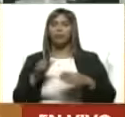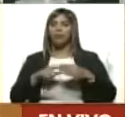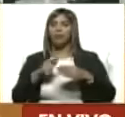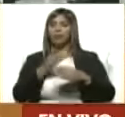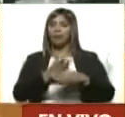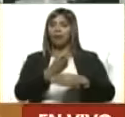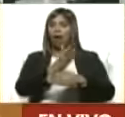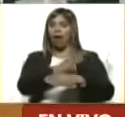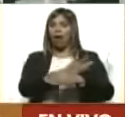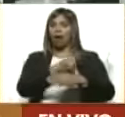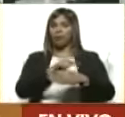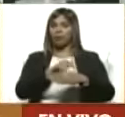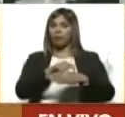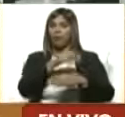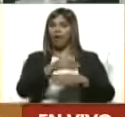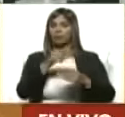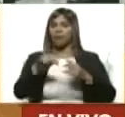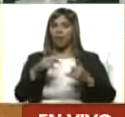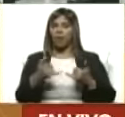Antes, lo que estamos haciendo ahora.